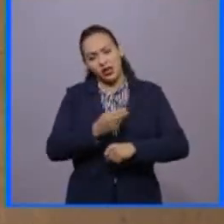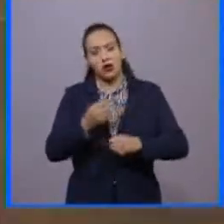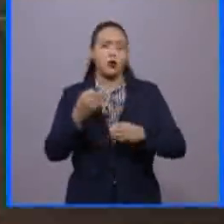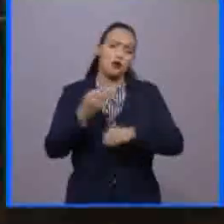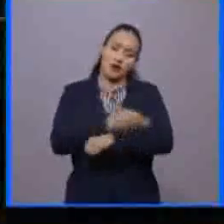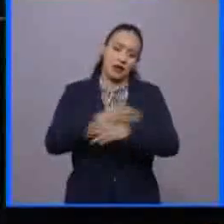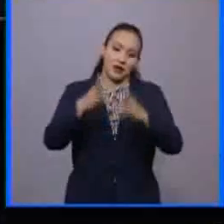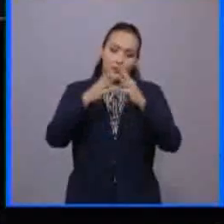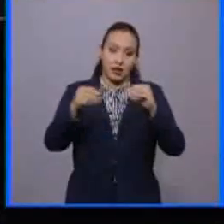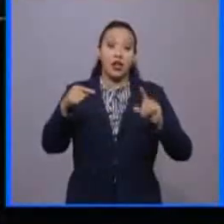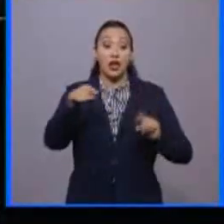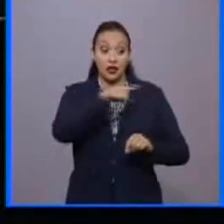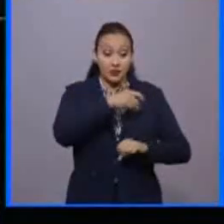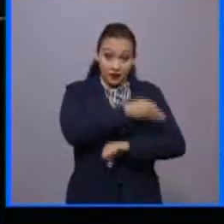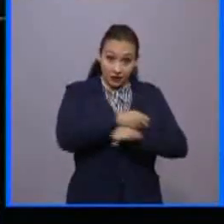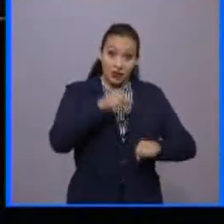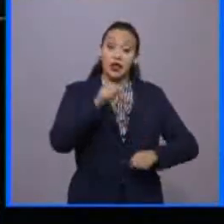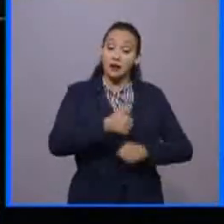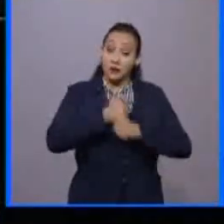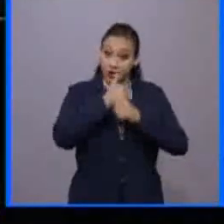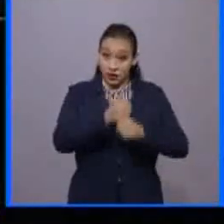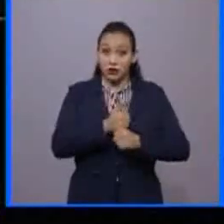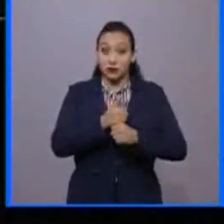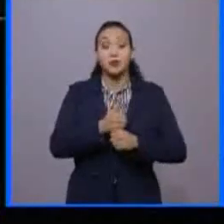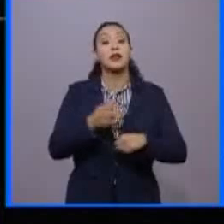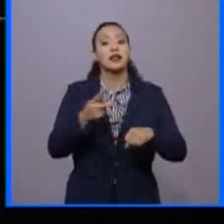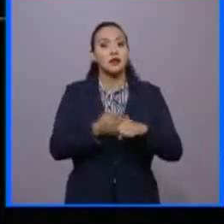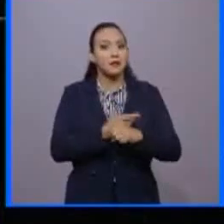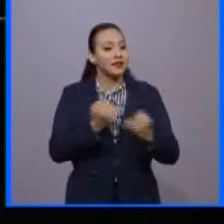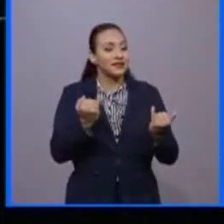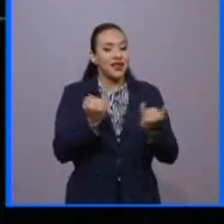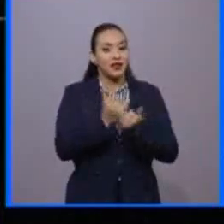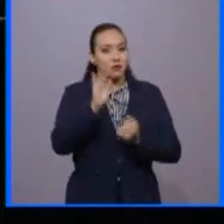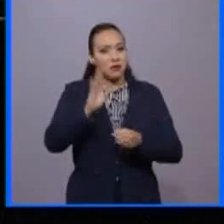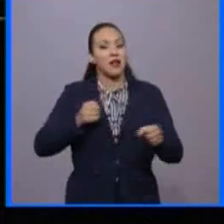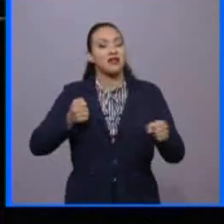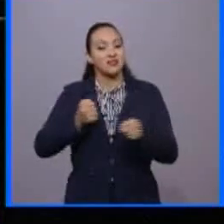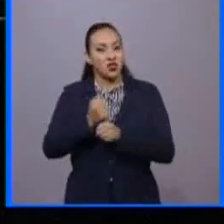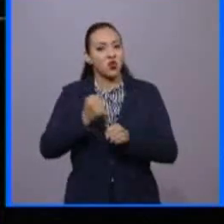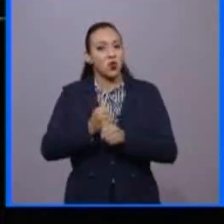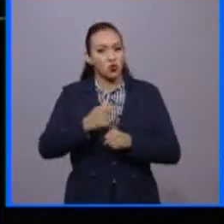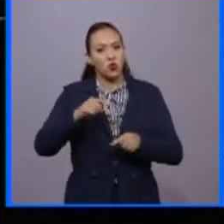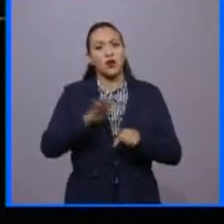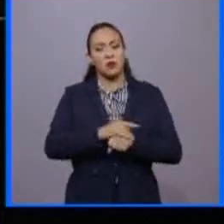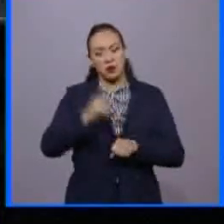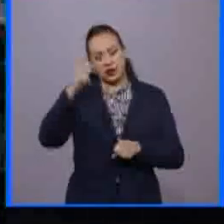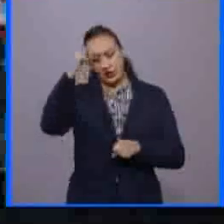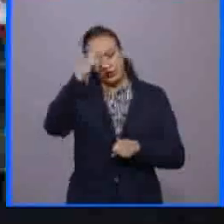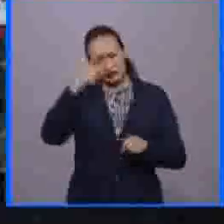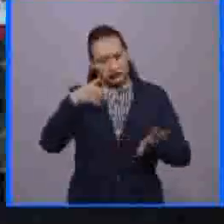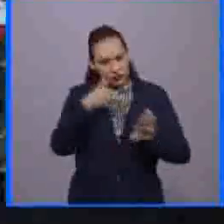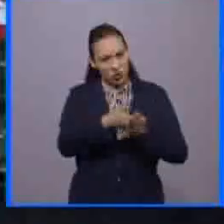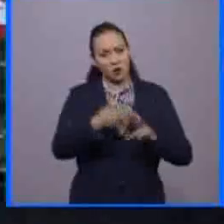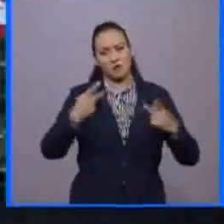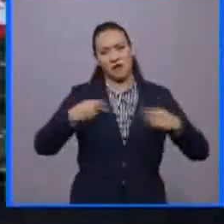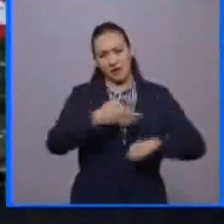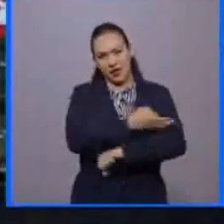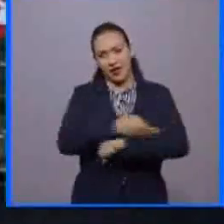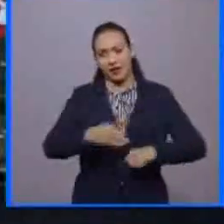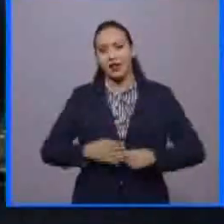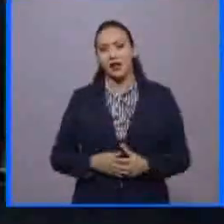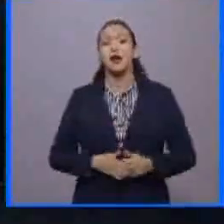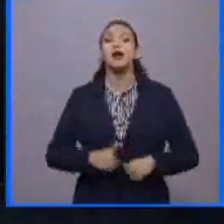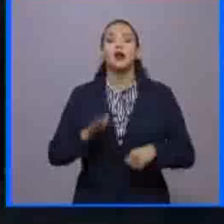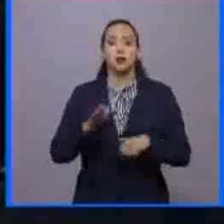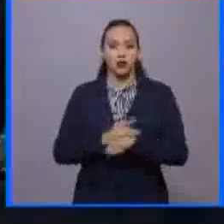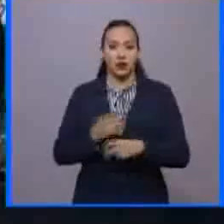víctimas indirectas cuya condición los somete a actos equiparables a la tortura y a tratos crueles e inhumanos, al desconocer